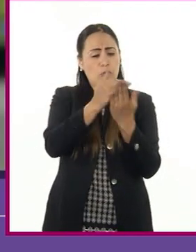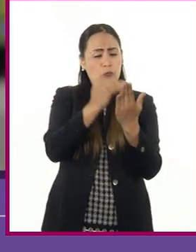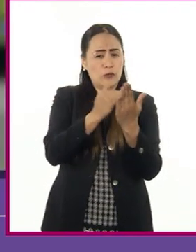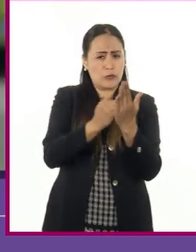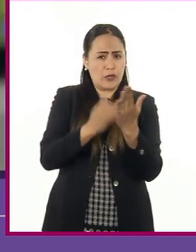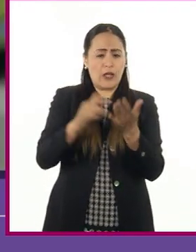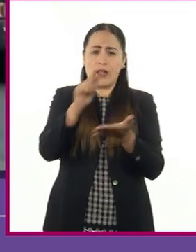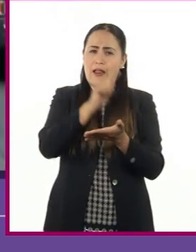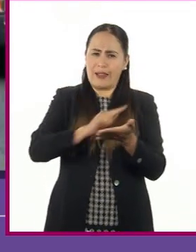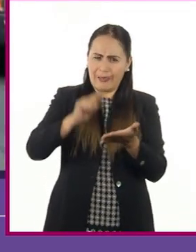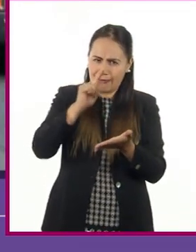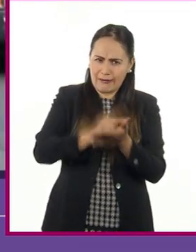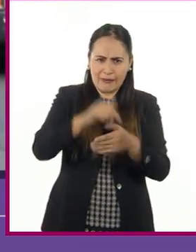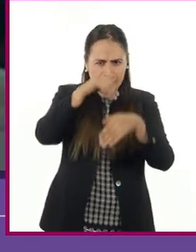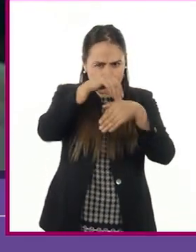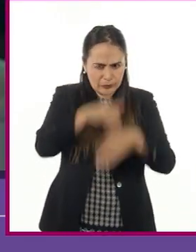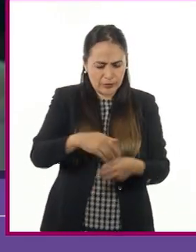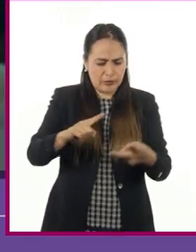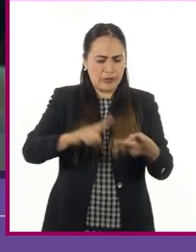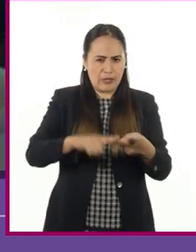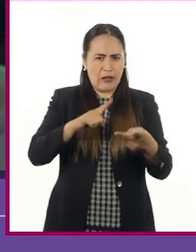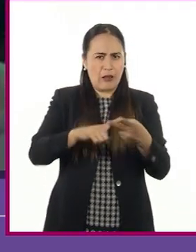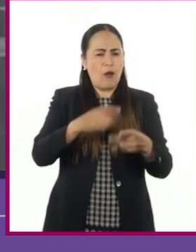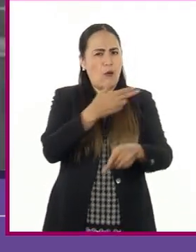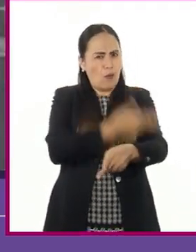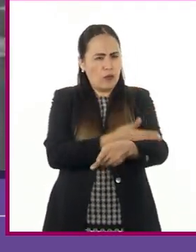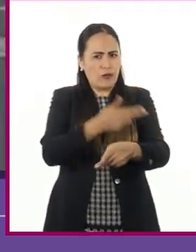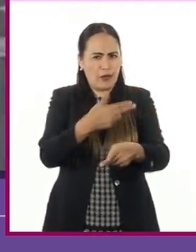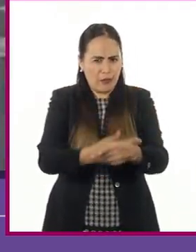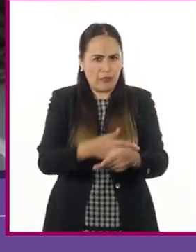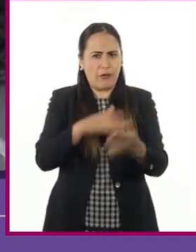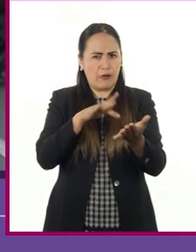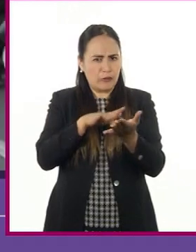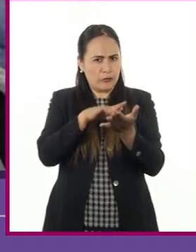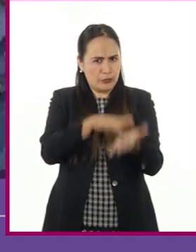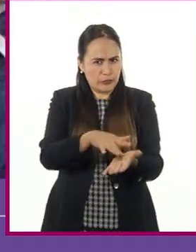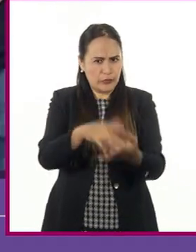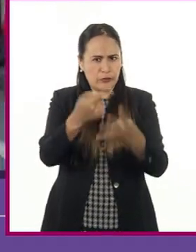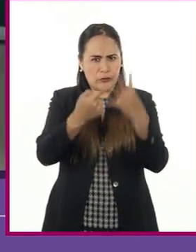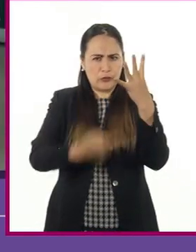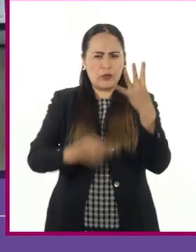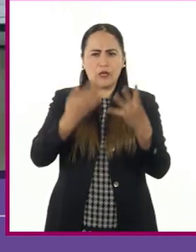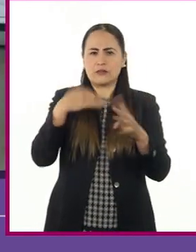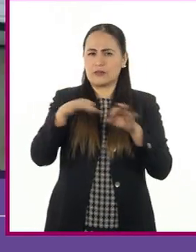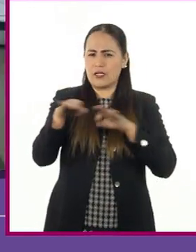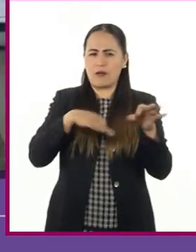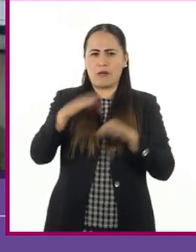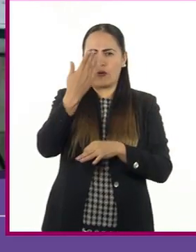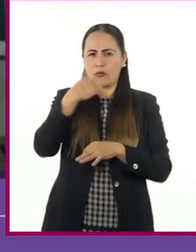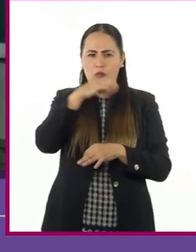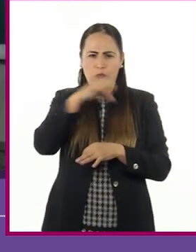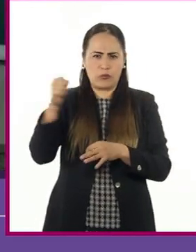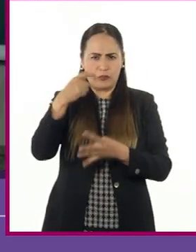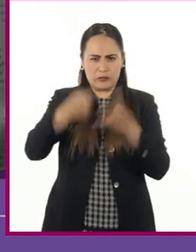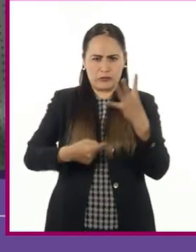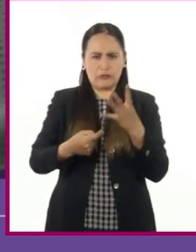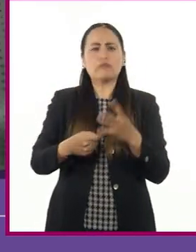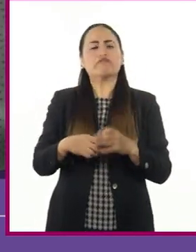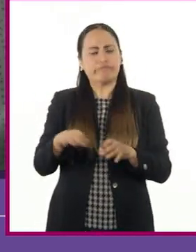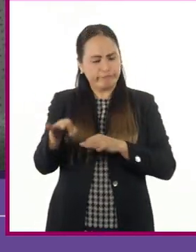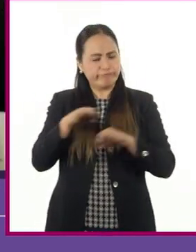legalidad, honradez, lealtad, imparcialidad, eficiencia y eficacia en el desempeño de su